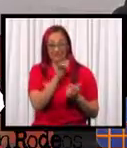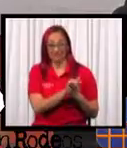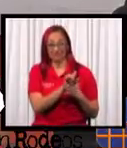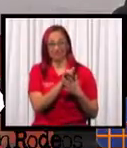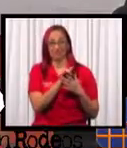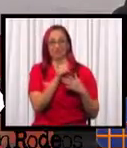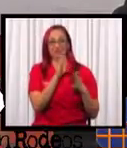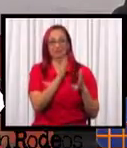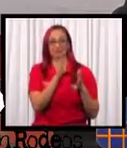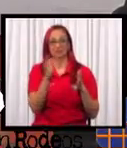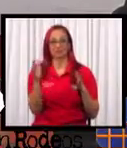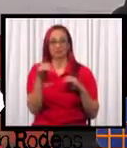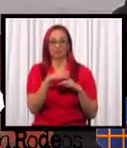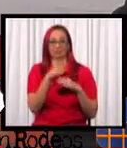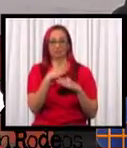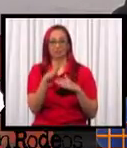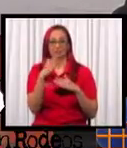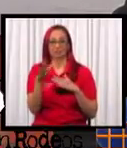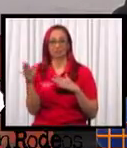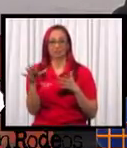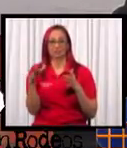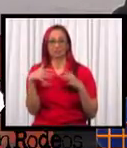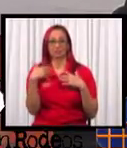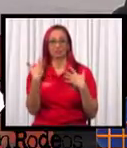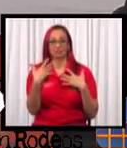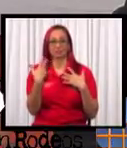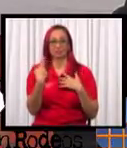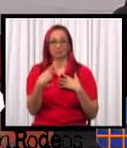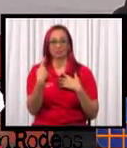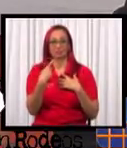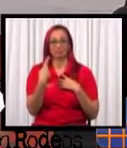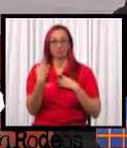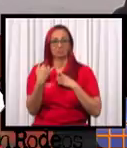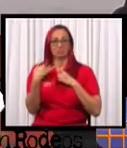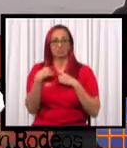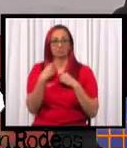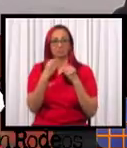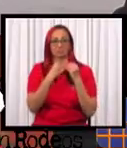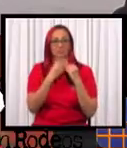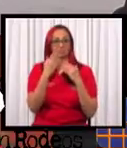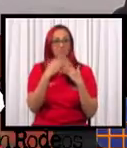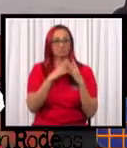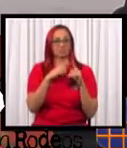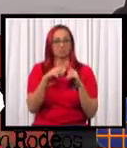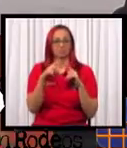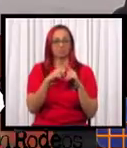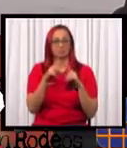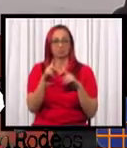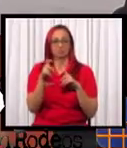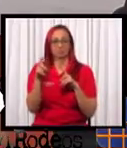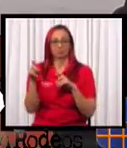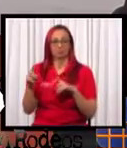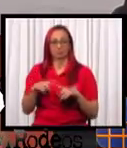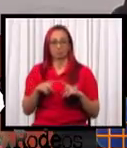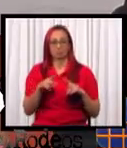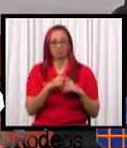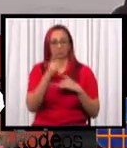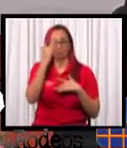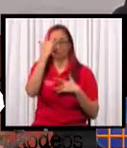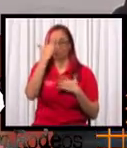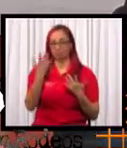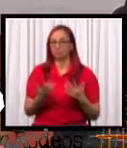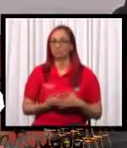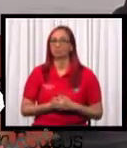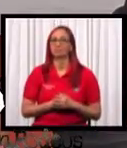se distribuye, corre el peligro de que sea contaminado por una serie de plagas, por enfermedades, por